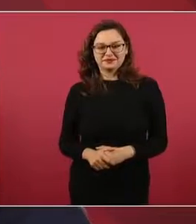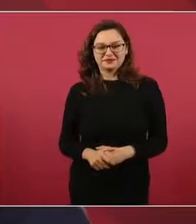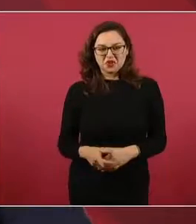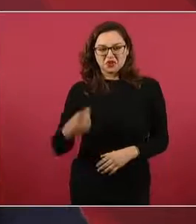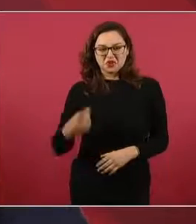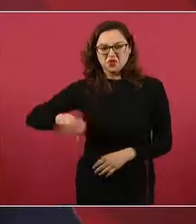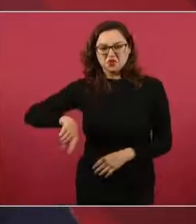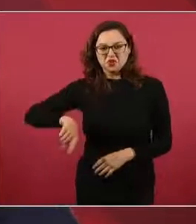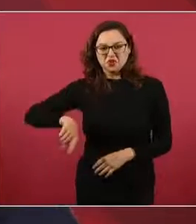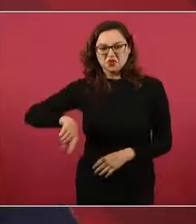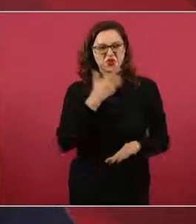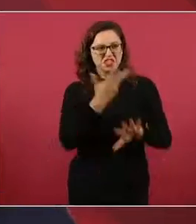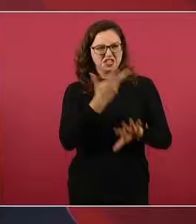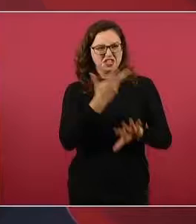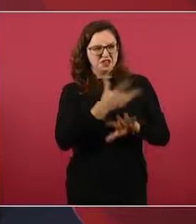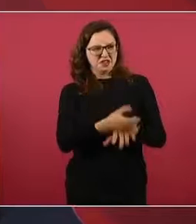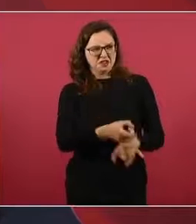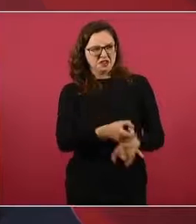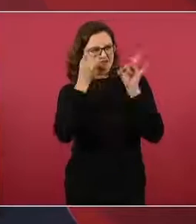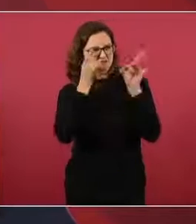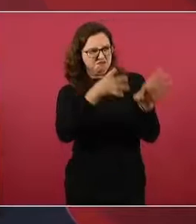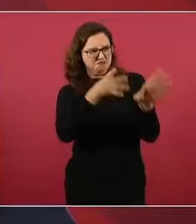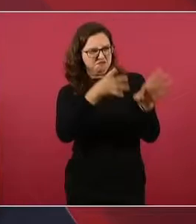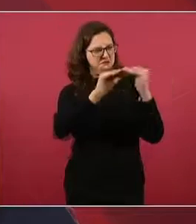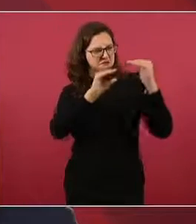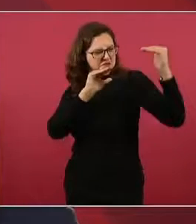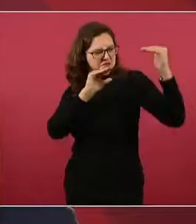someteremos. AMLO.